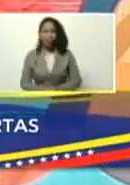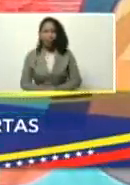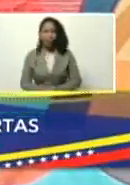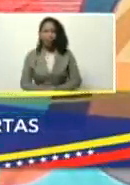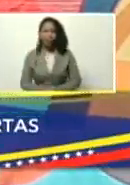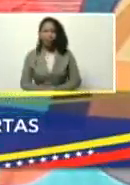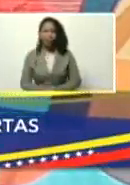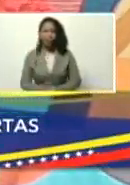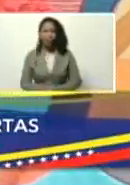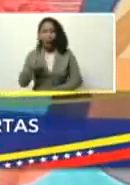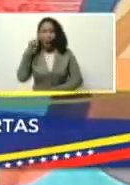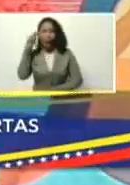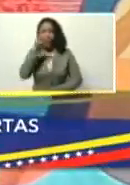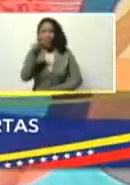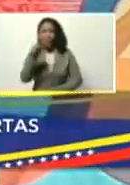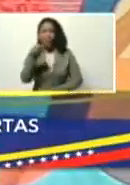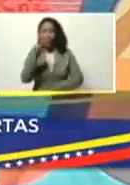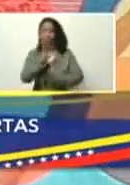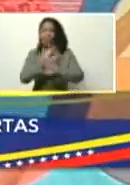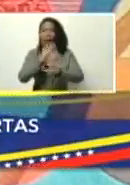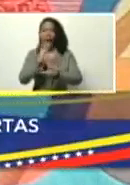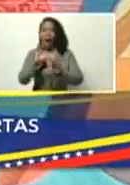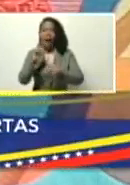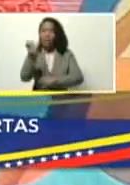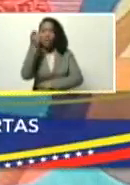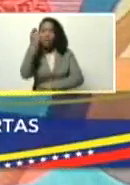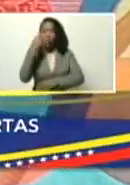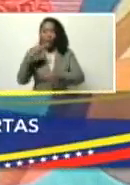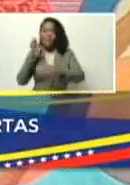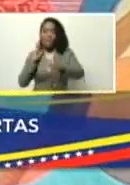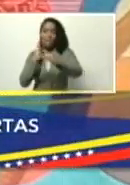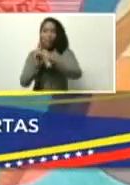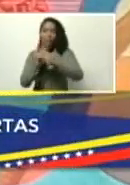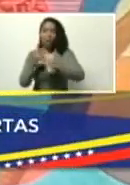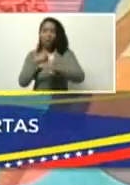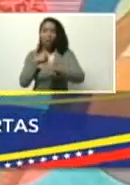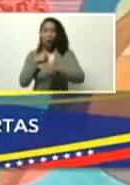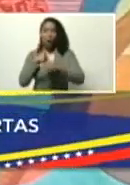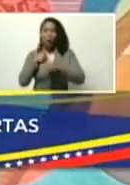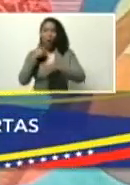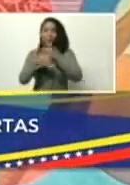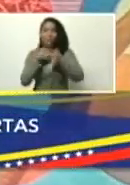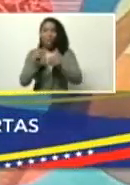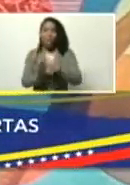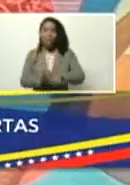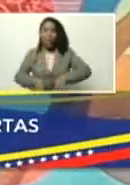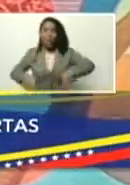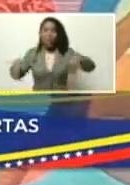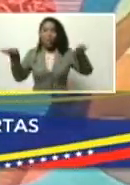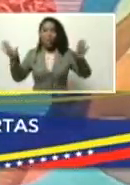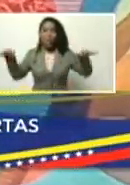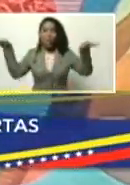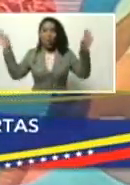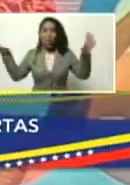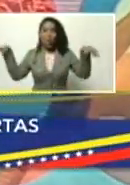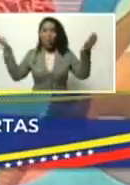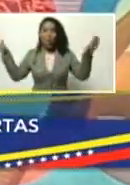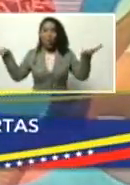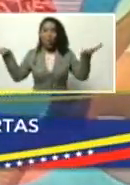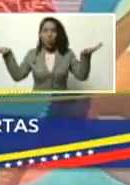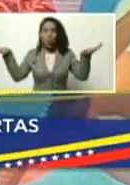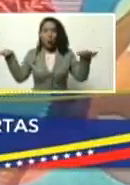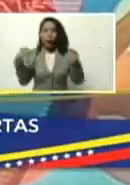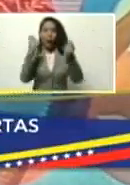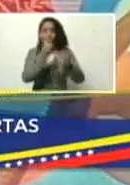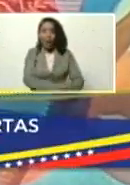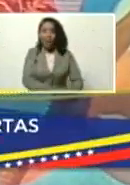Al contemplar que ya ningún obstáculo se oponía a que yo volase a extender mis brazos al libertador